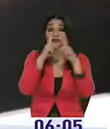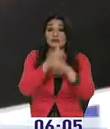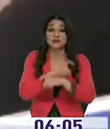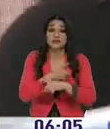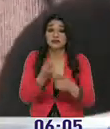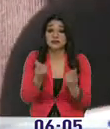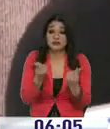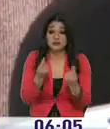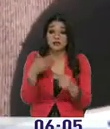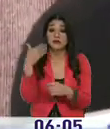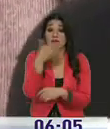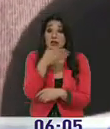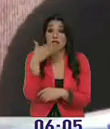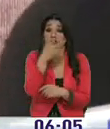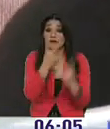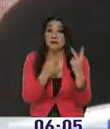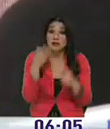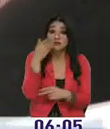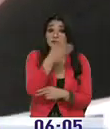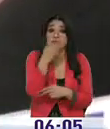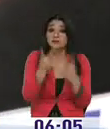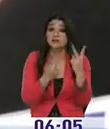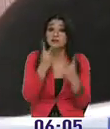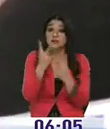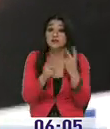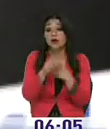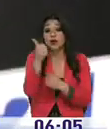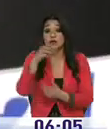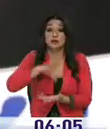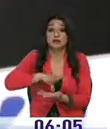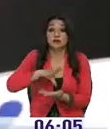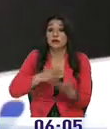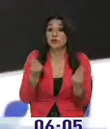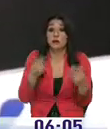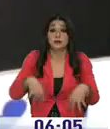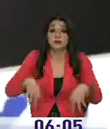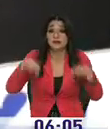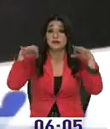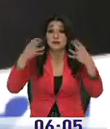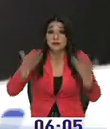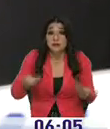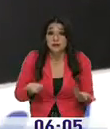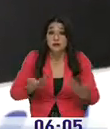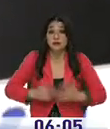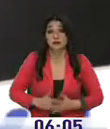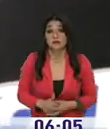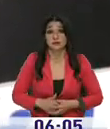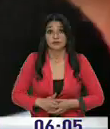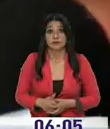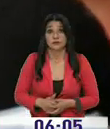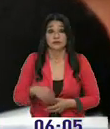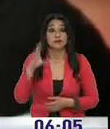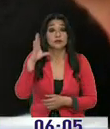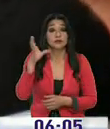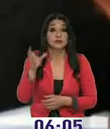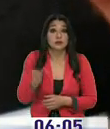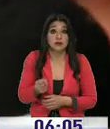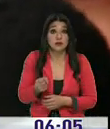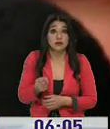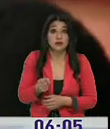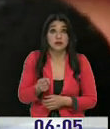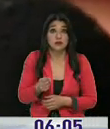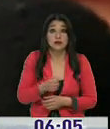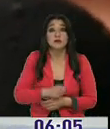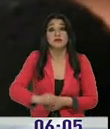se tienen los recursos económicos para poder irlos a visitar a otras ciudades peor le digo en el encuentra mi es duro